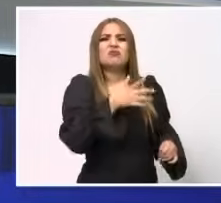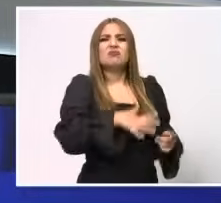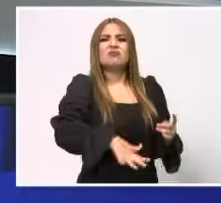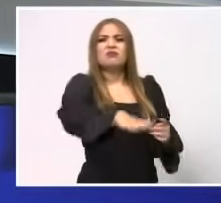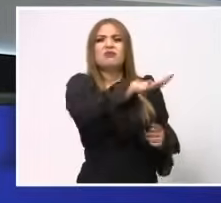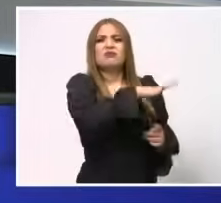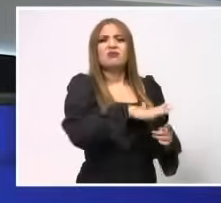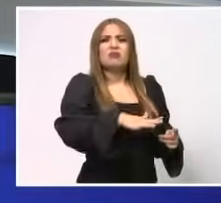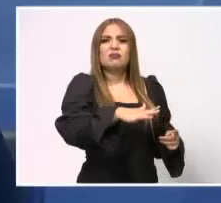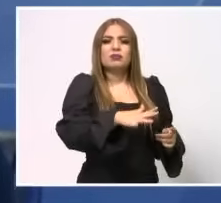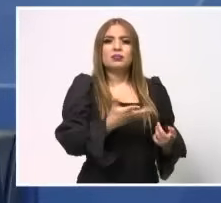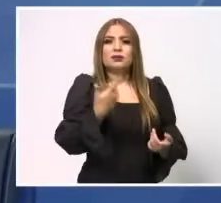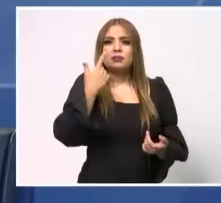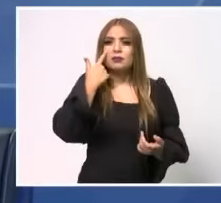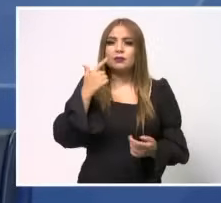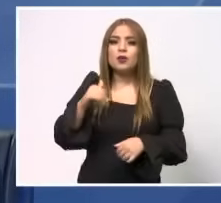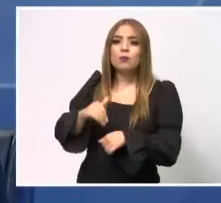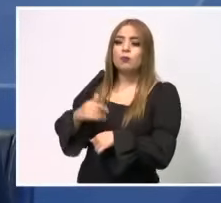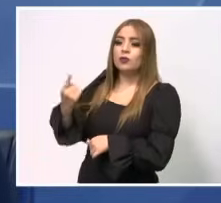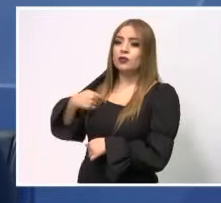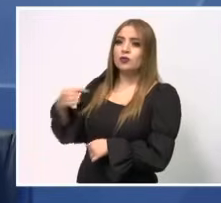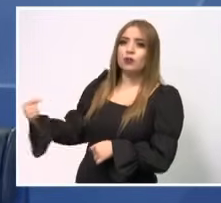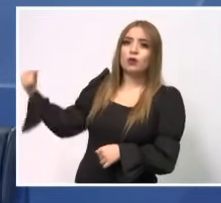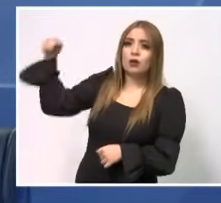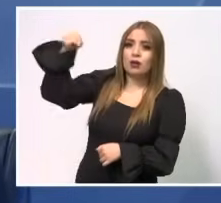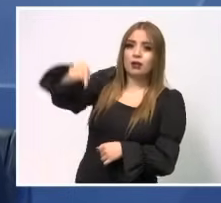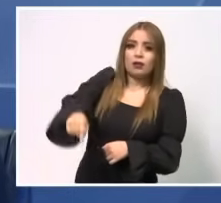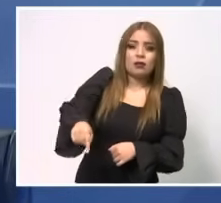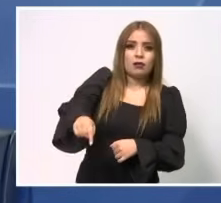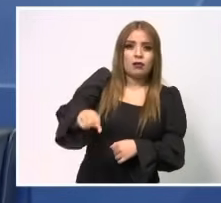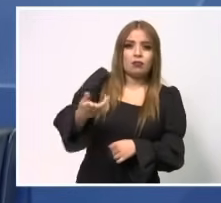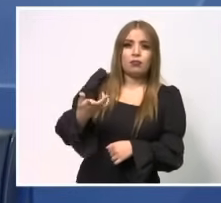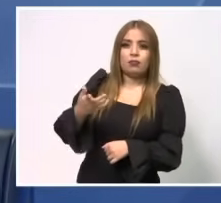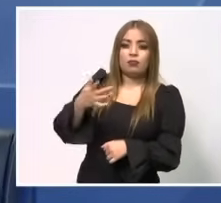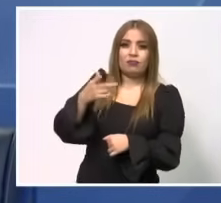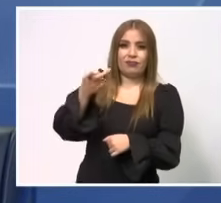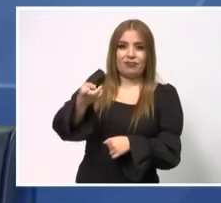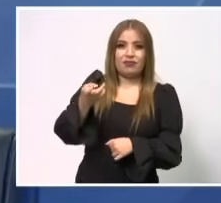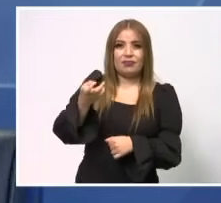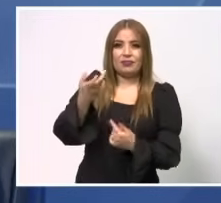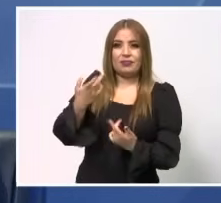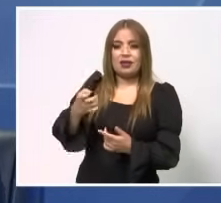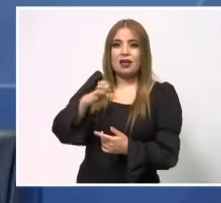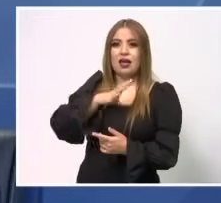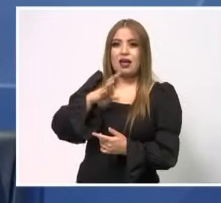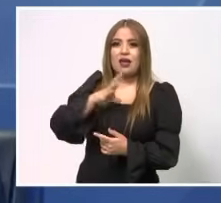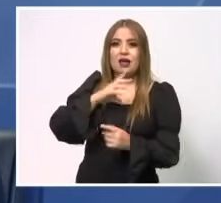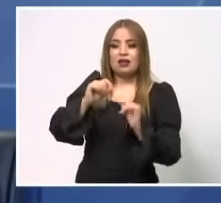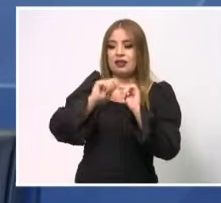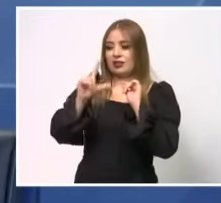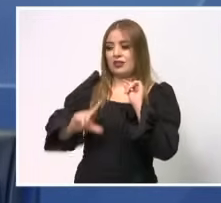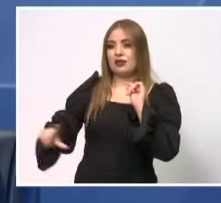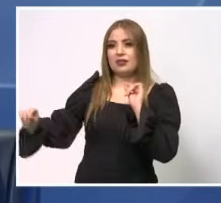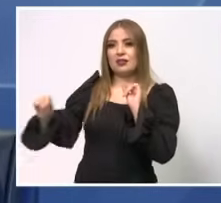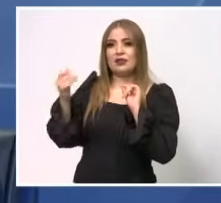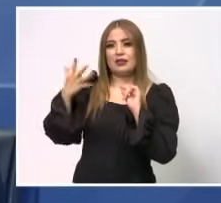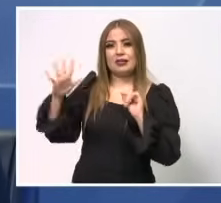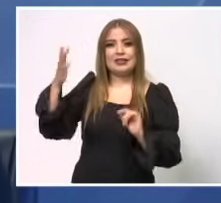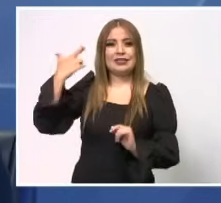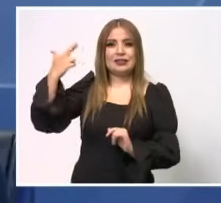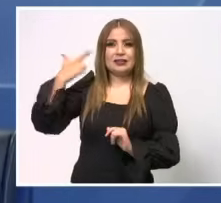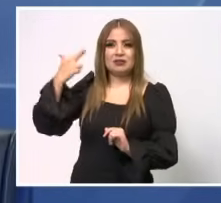porque el por qué estaba yo abajo no como había ahora nacional en radio a las diez hay que cortar transmisión